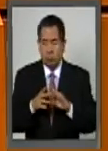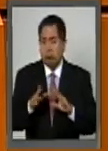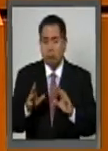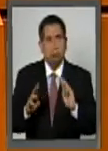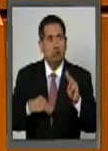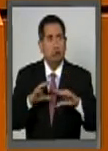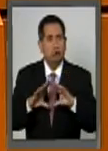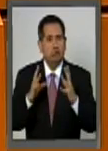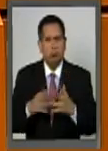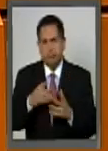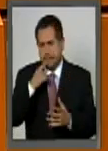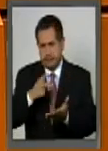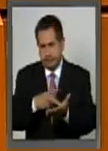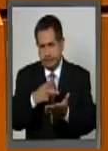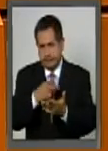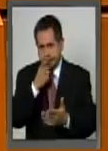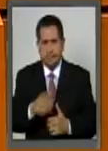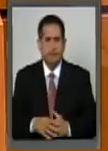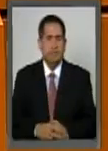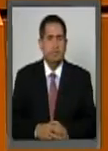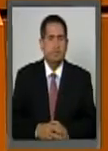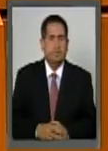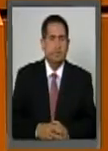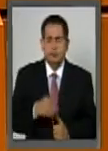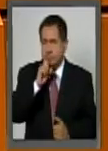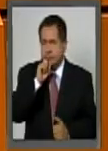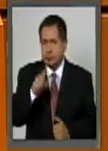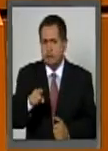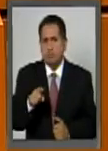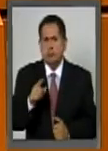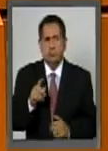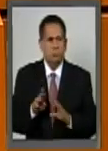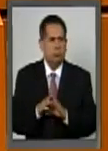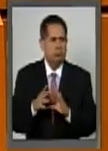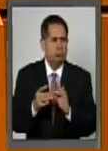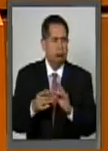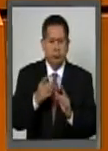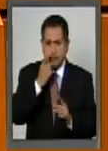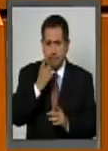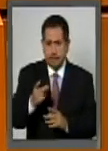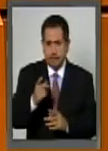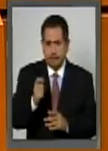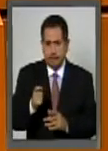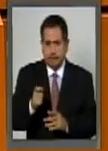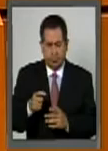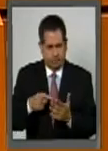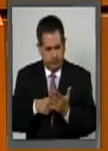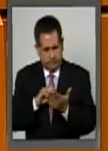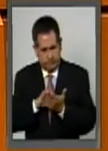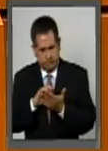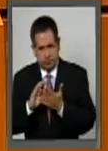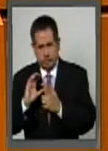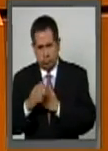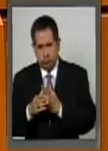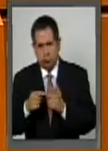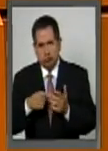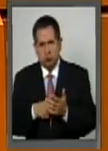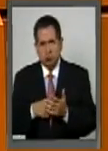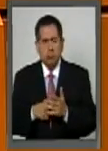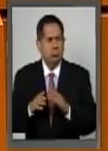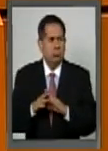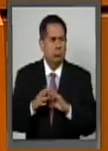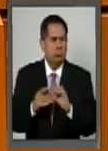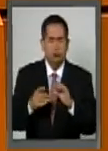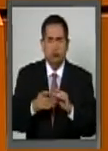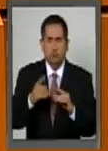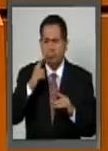globalización, insisto, hay que actualizarlo, pero también se hizo ver así en estas comisiones unidas,